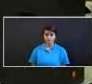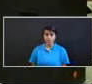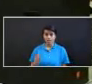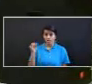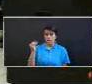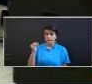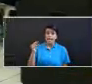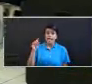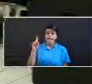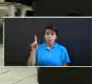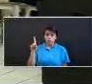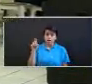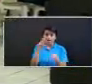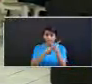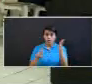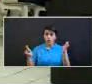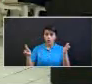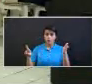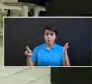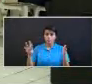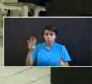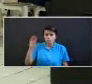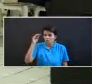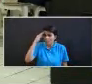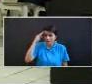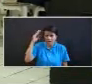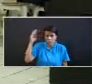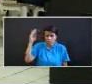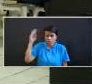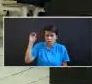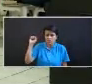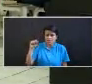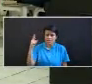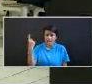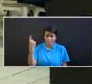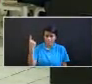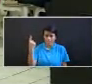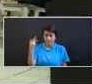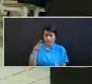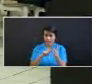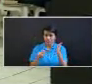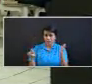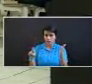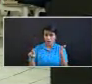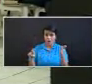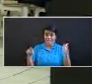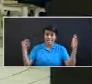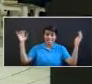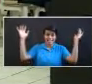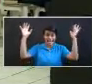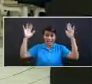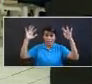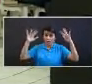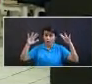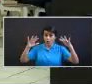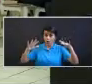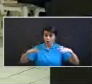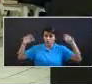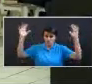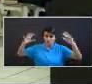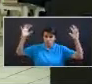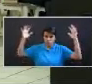en un retiro, no sé si era uno de los primeros retiros que veníamos, y cayó un